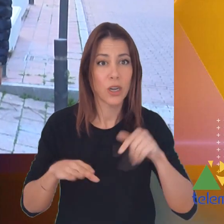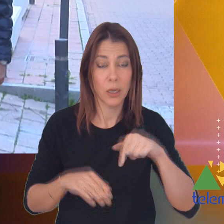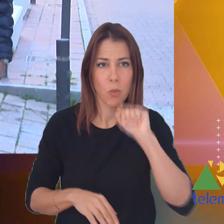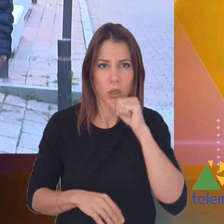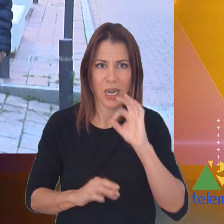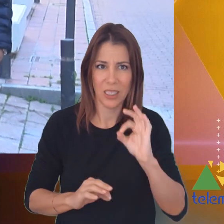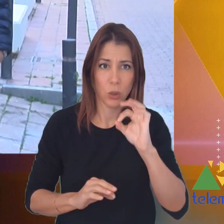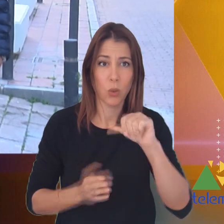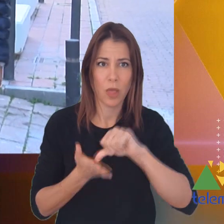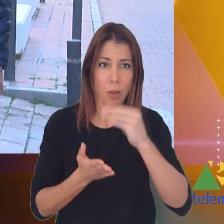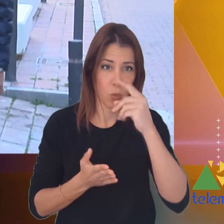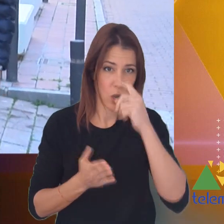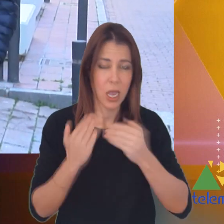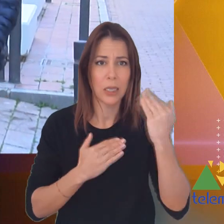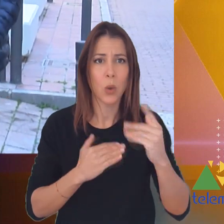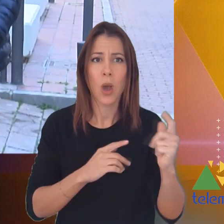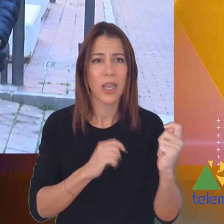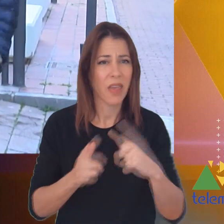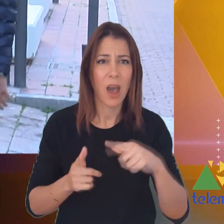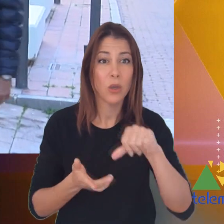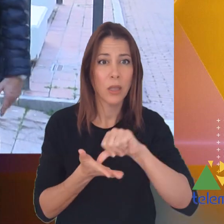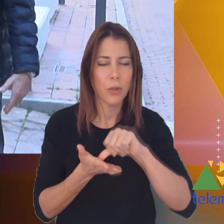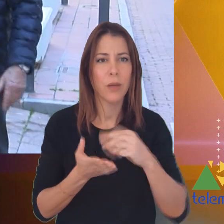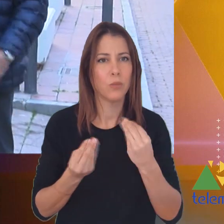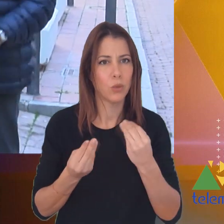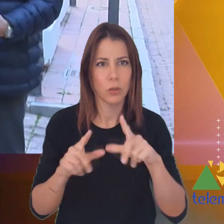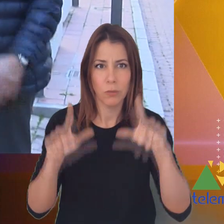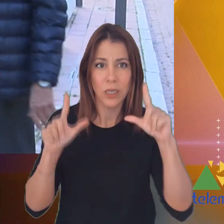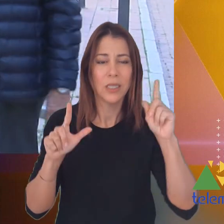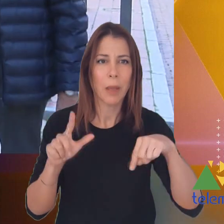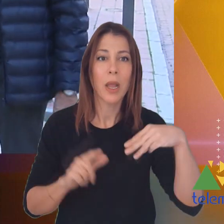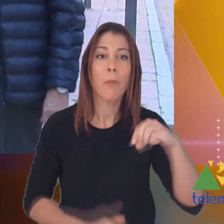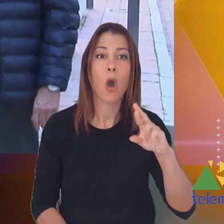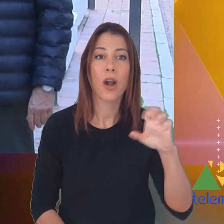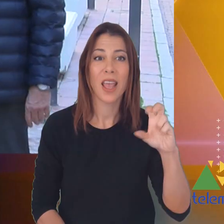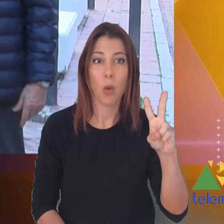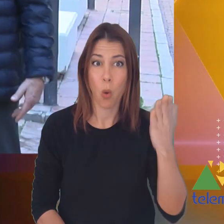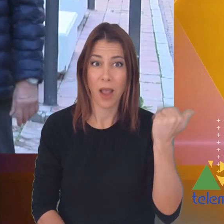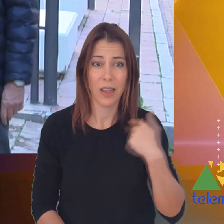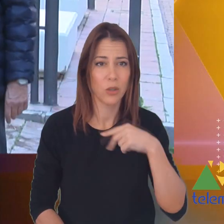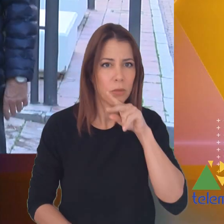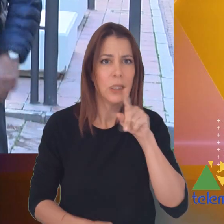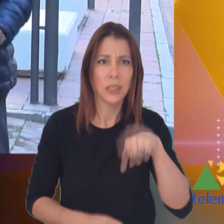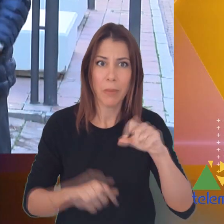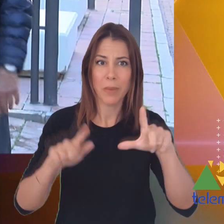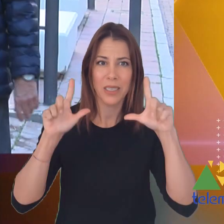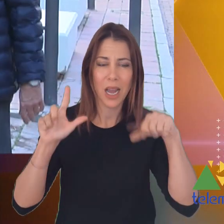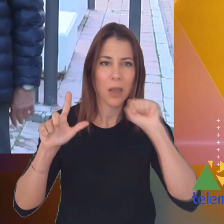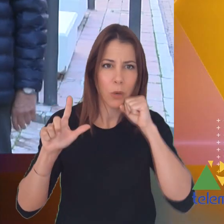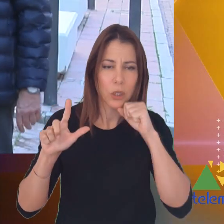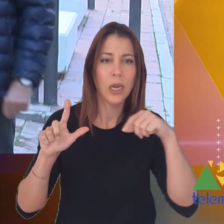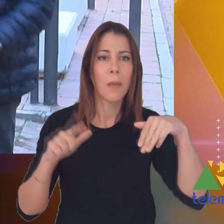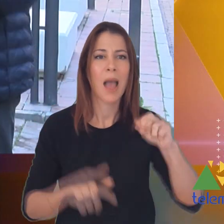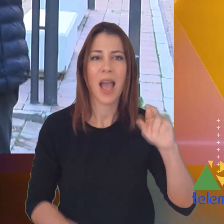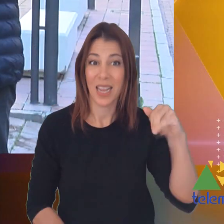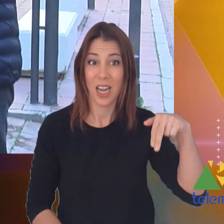y ha dado personajes. Yo ayer hablaba de Díaz Moreu, uno de los grandes, también personajes motrileños, marinos